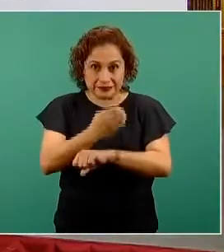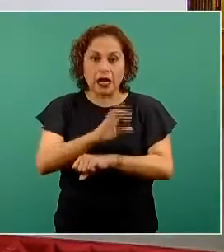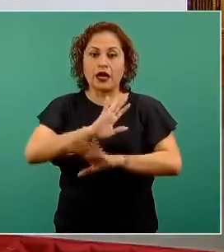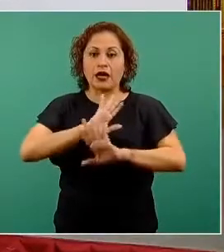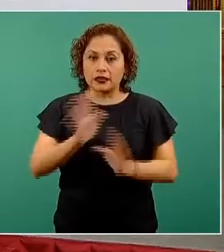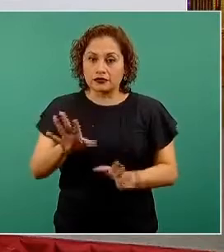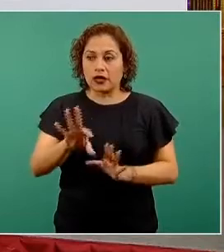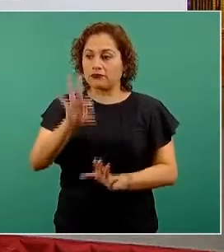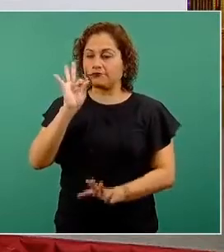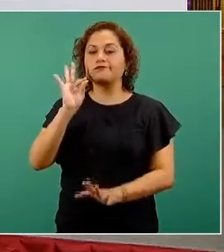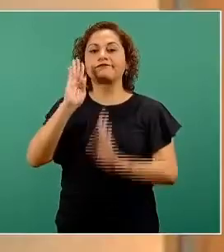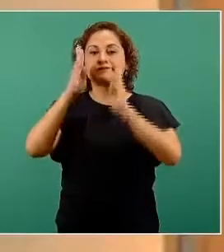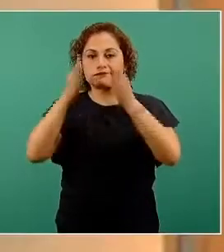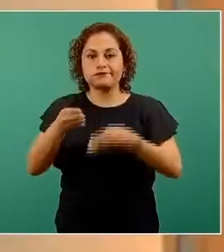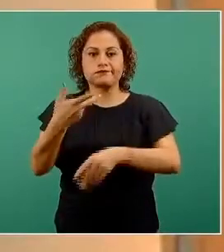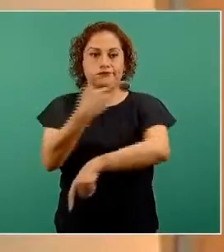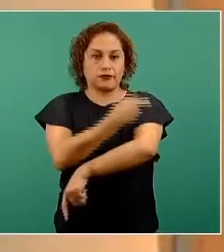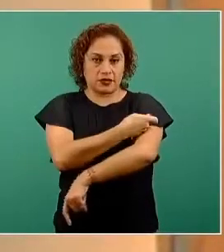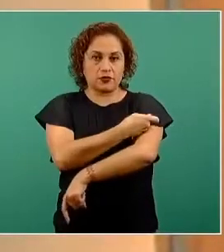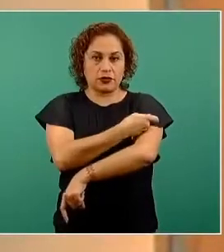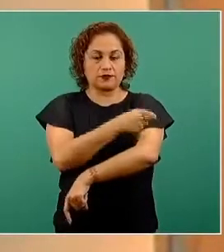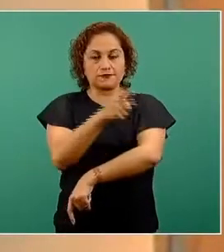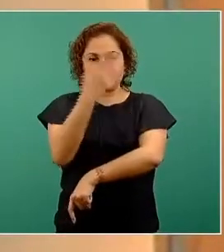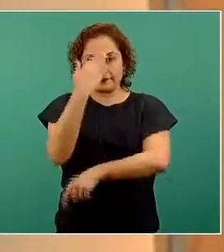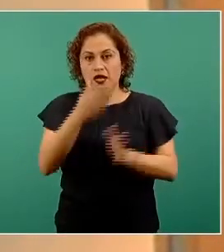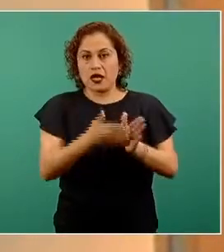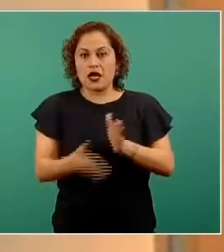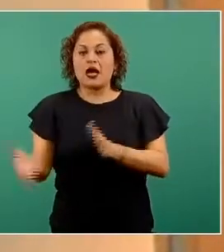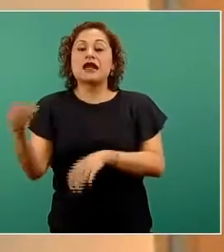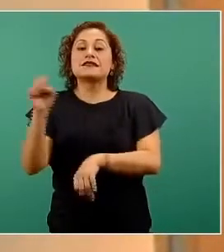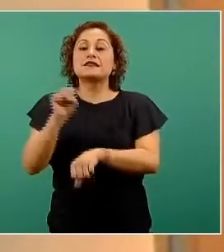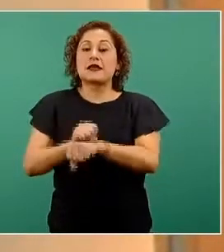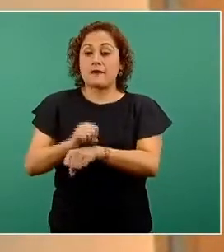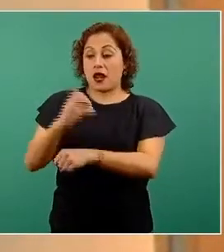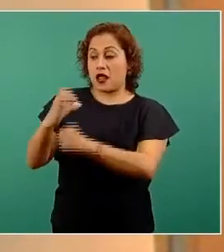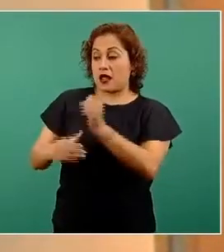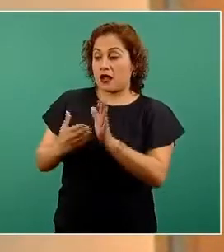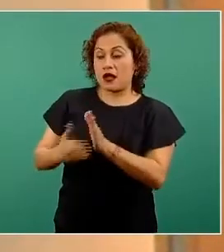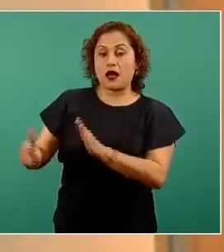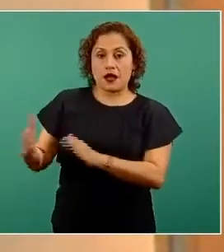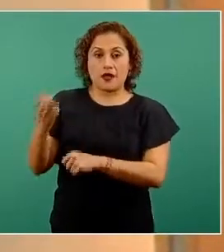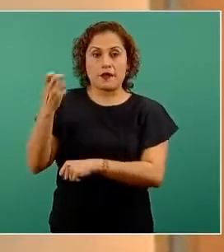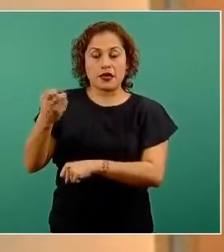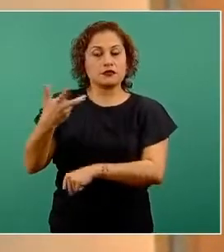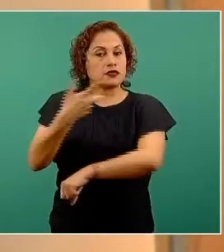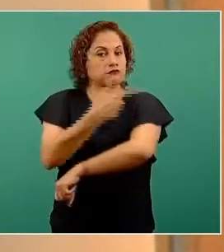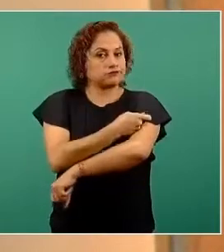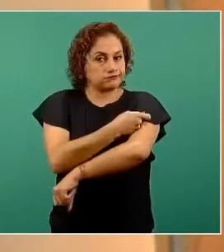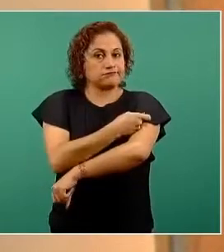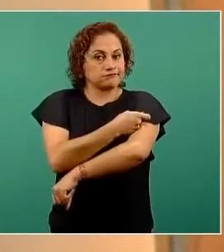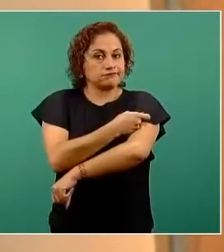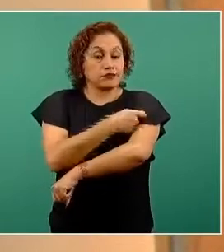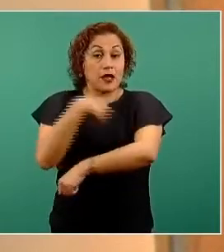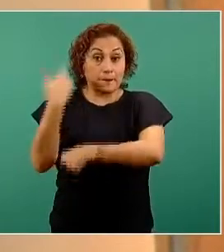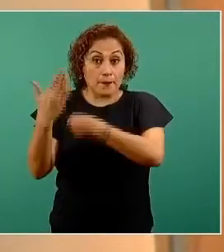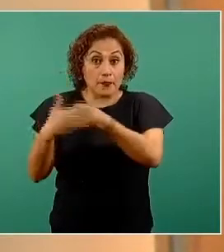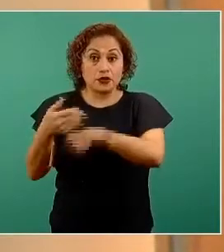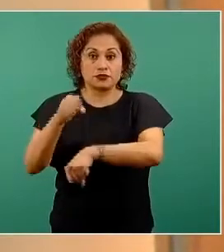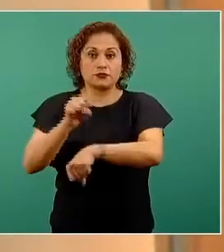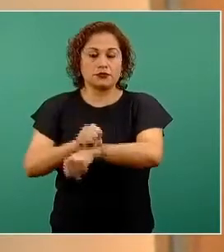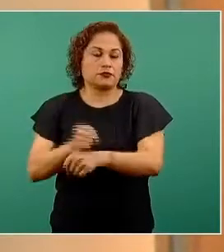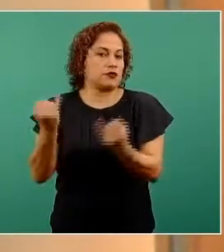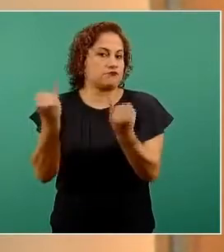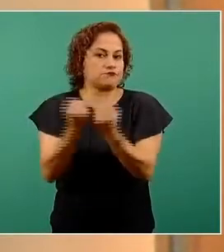vacunación. Y a lo largo de lo que resta esta semana, y desde luego la siguiente semana, tendremos un avance muy acelerado